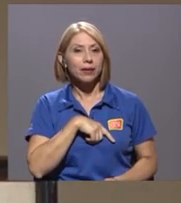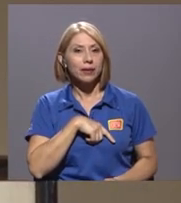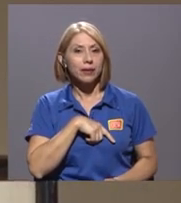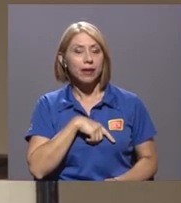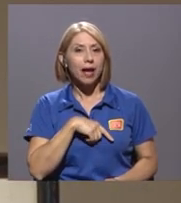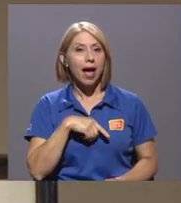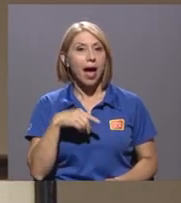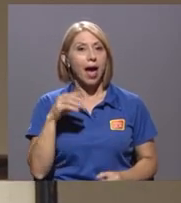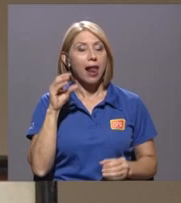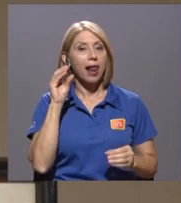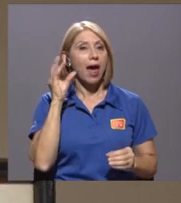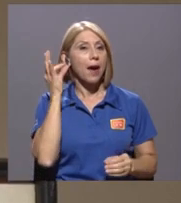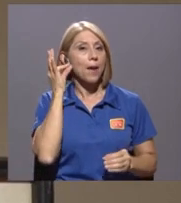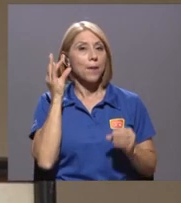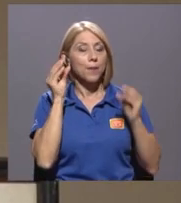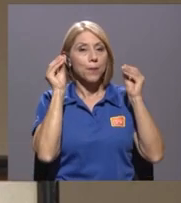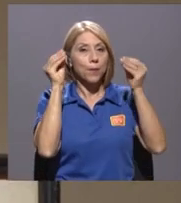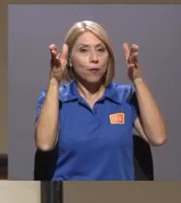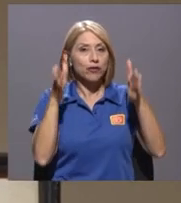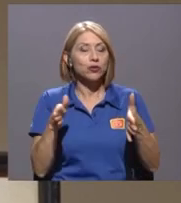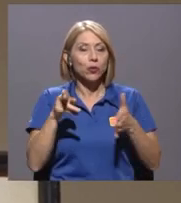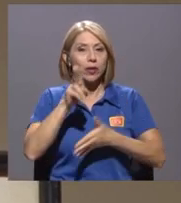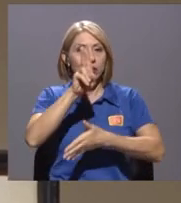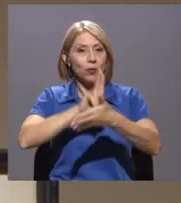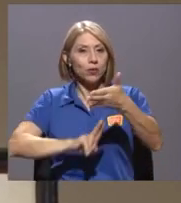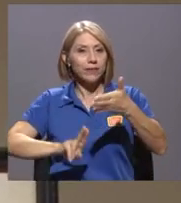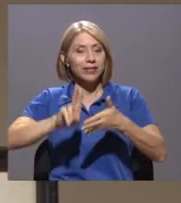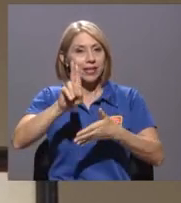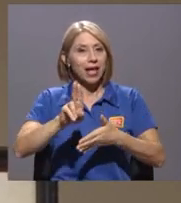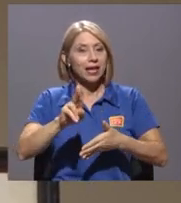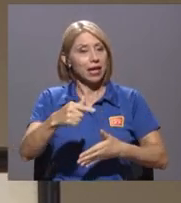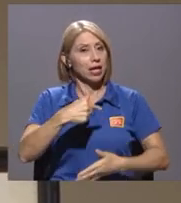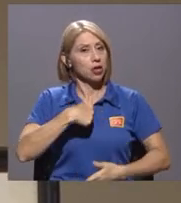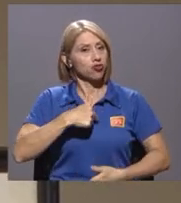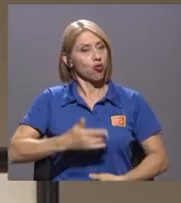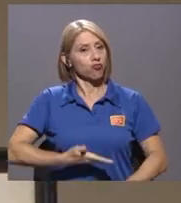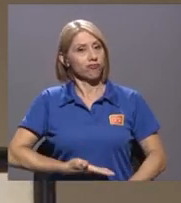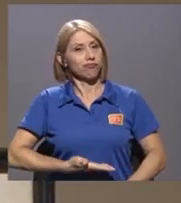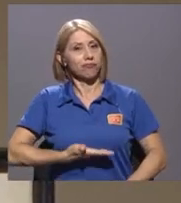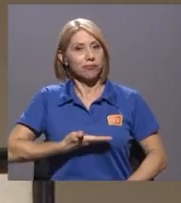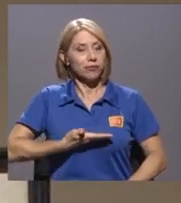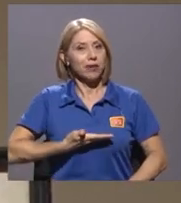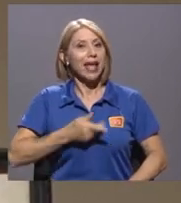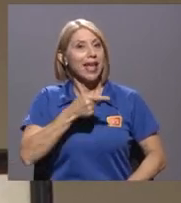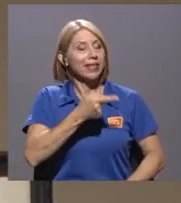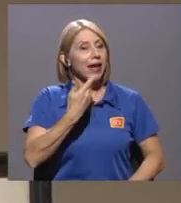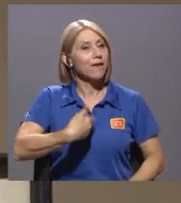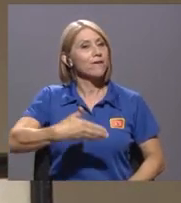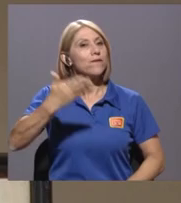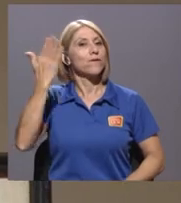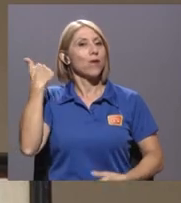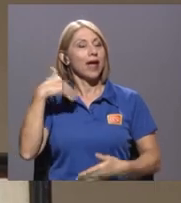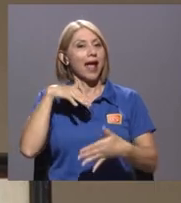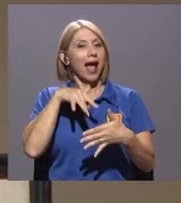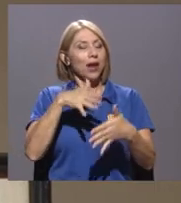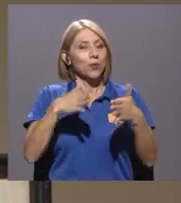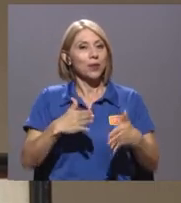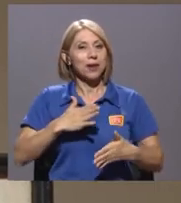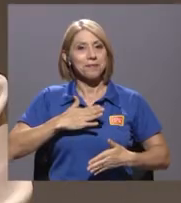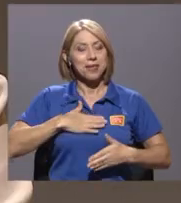a la profesora universitaria que yo me ufano de que fue alumna mía a la